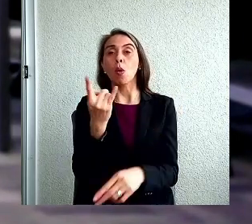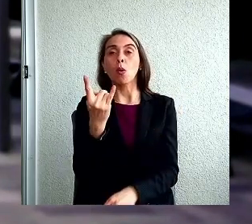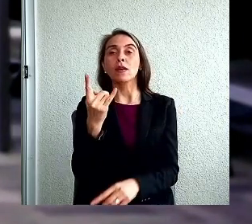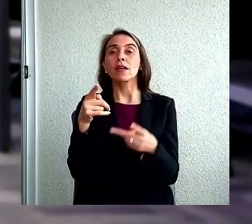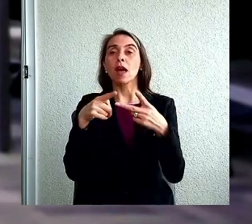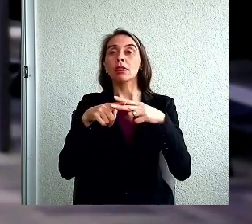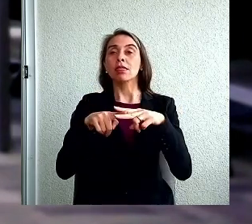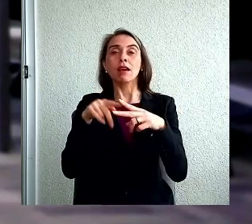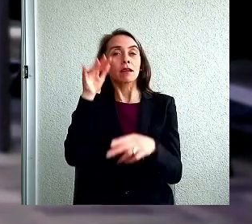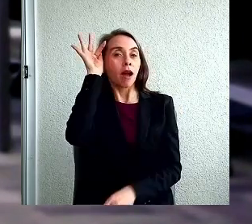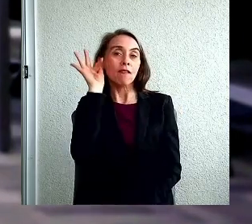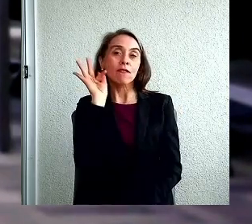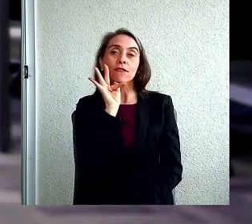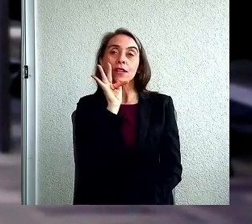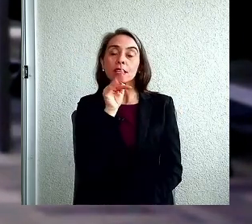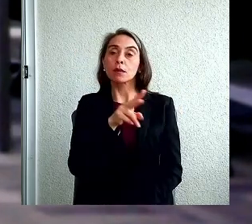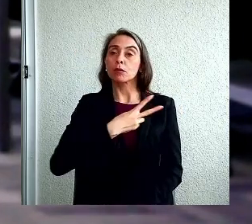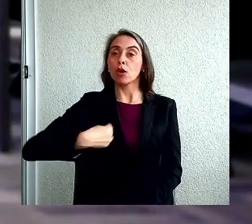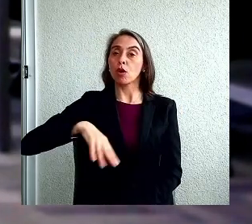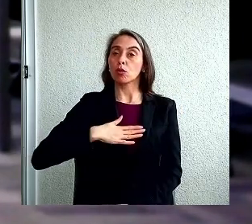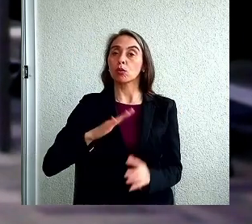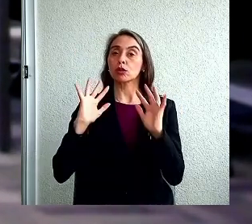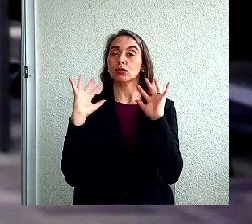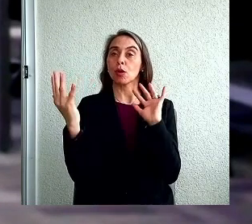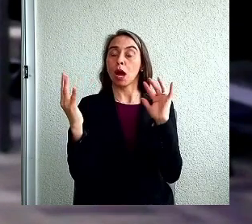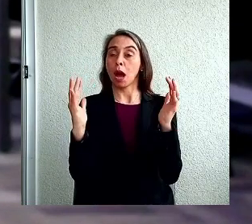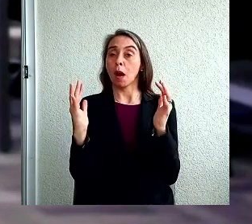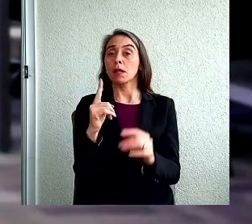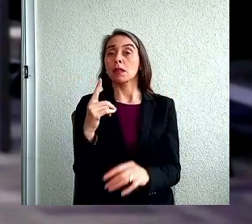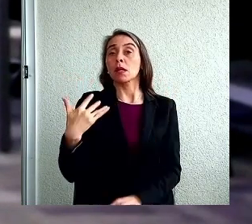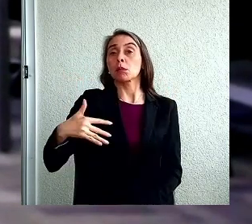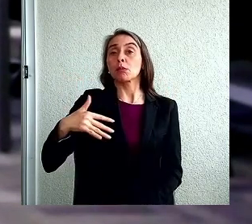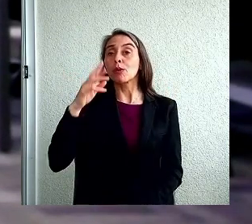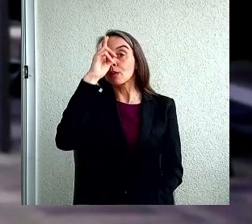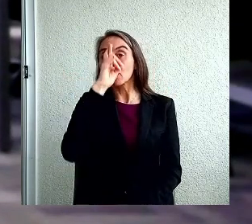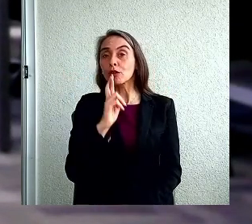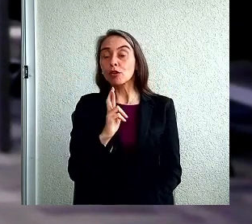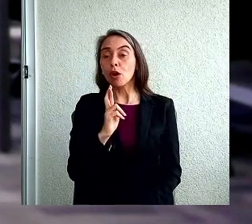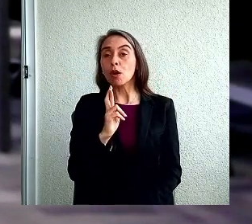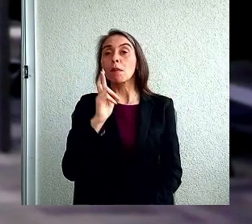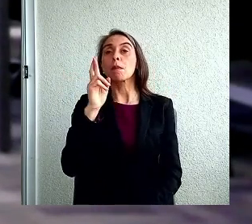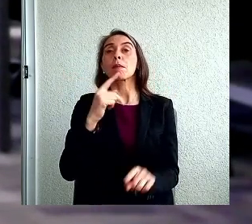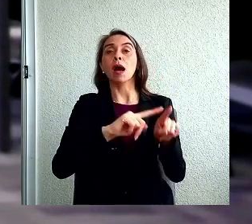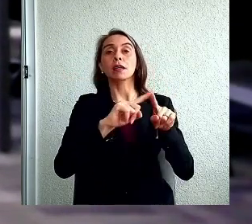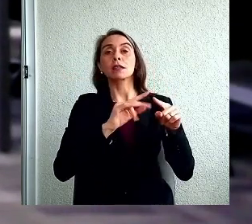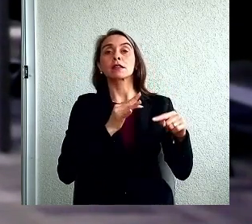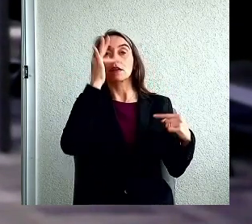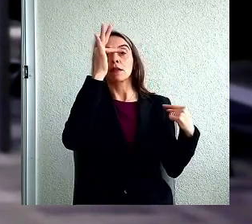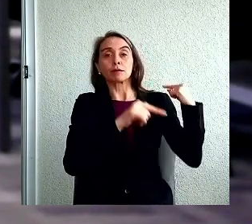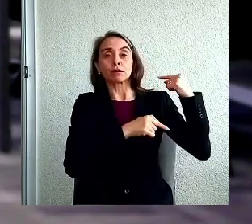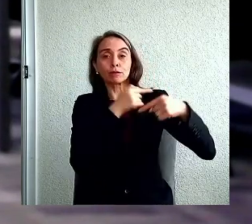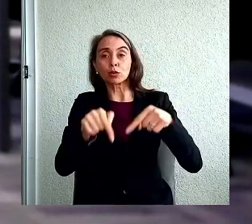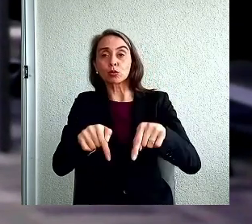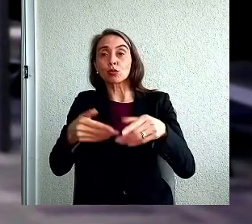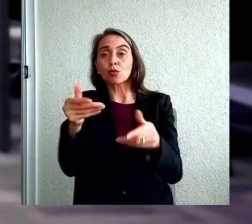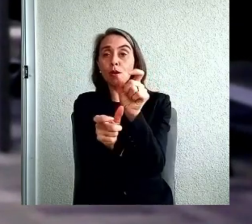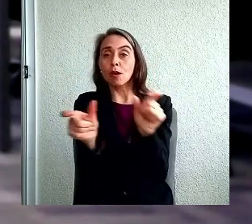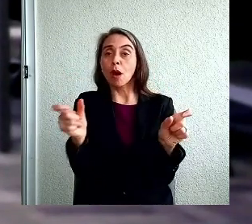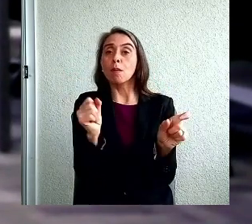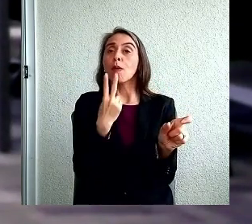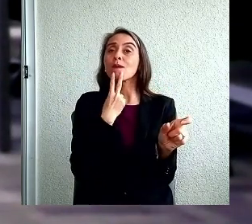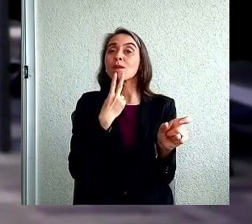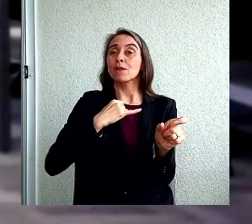ambiente cumple un rol fundamental para la supervivencia de las generaciones presentes y futuras, de modo que la evolución de la